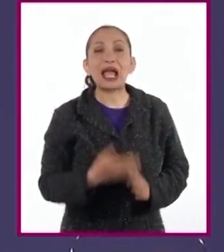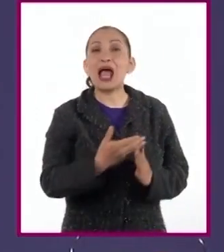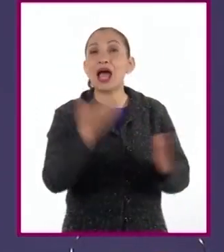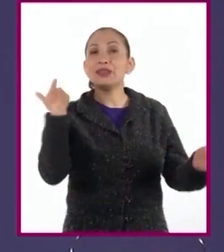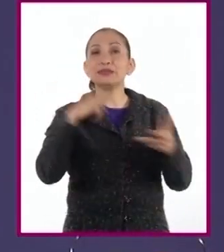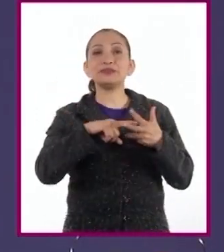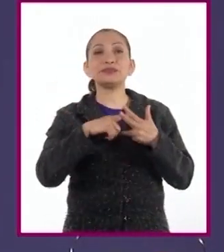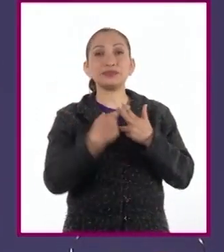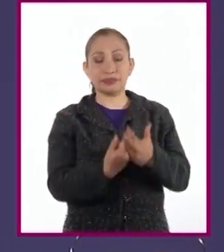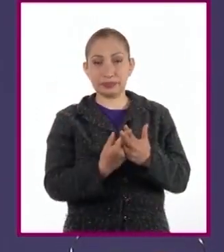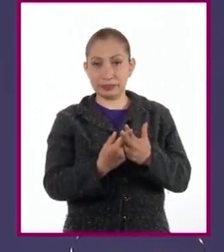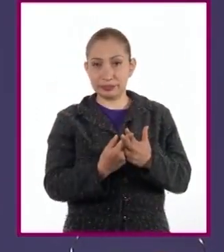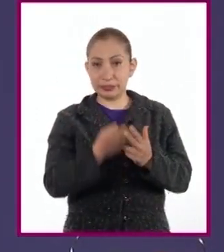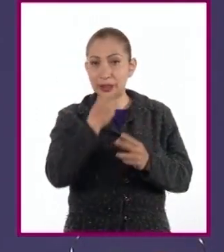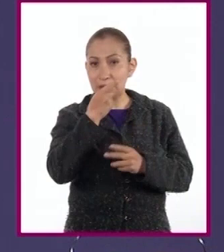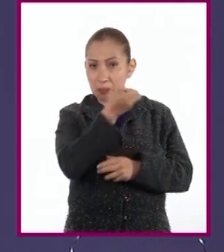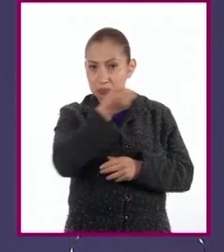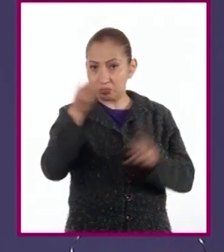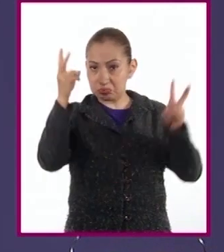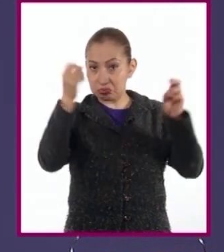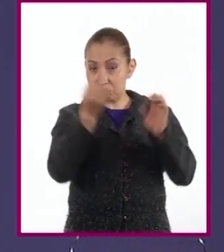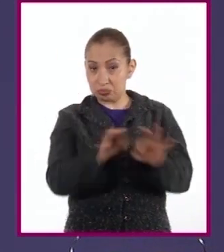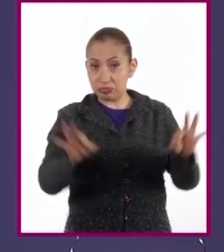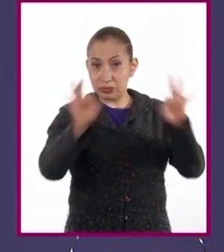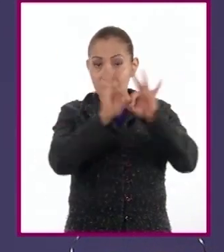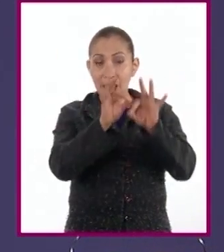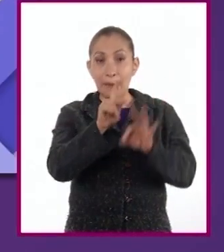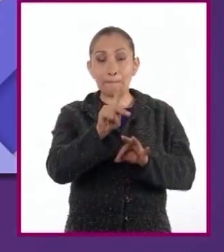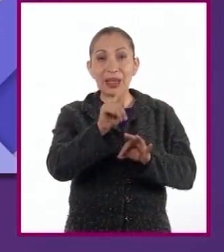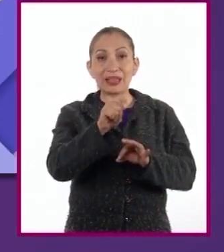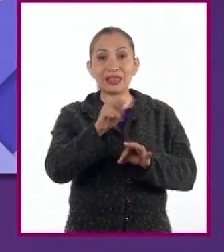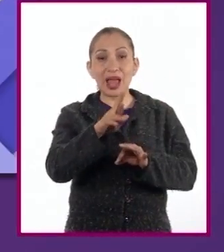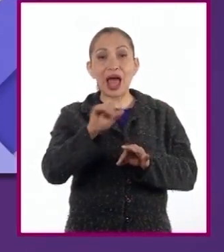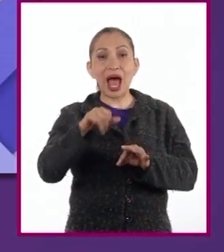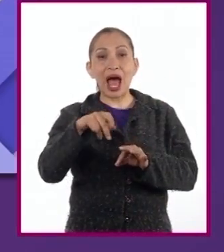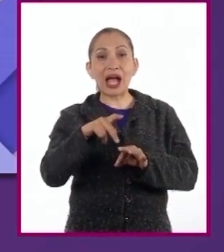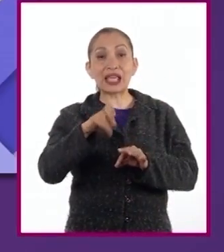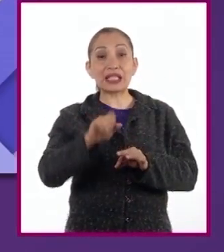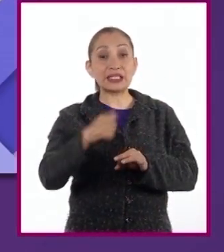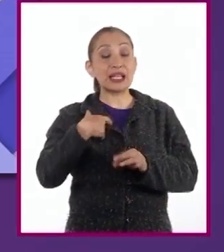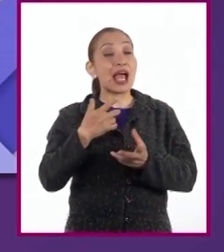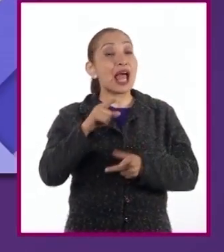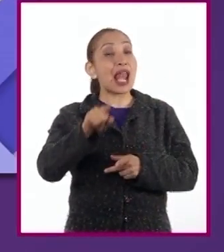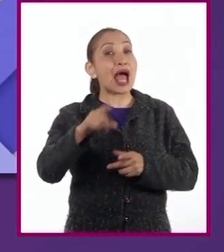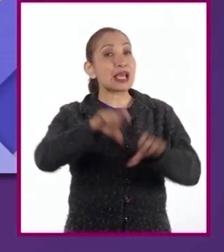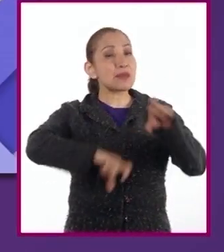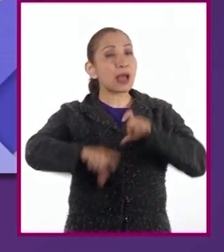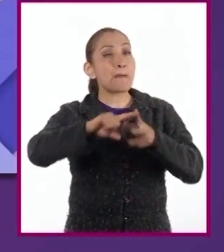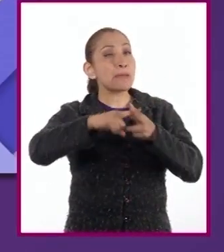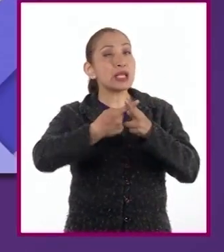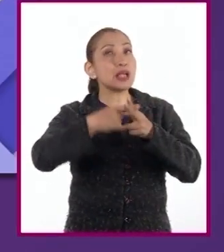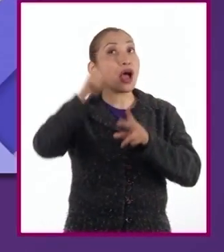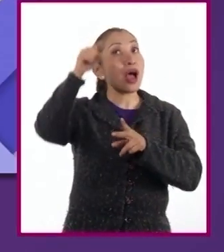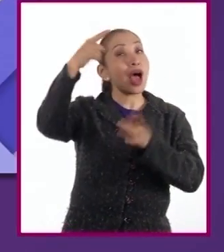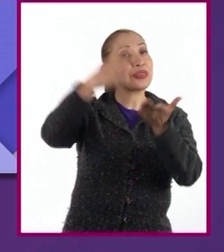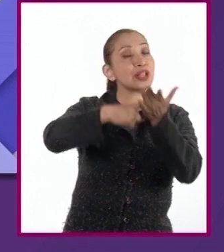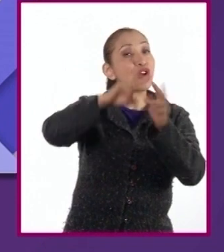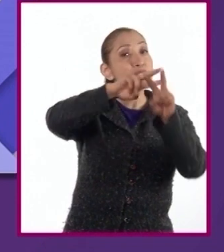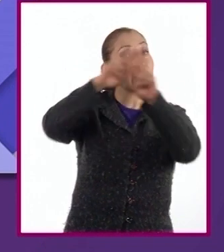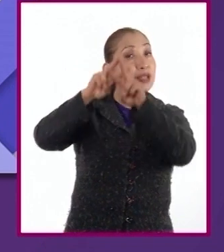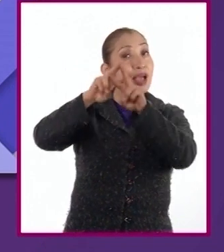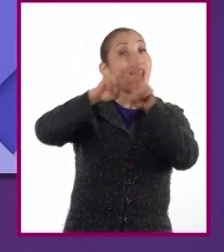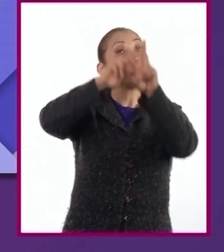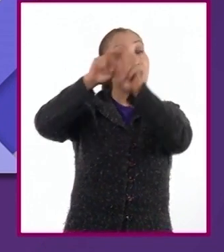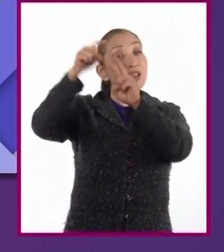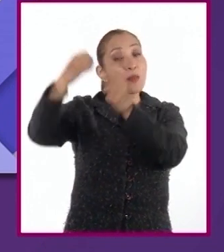de iniciar, expresaré la frase célebre de Peter Atkins. La química comienza en las estrellas. Las estrellas